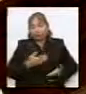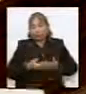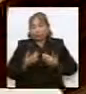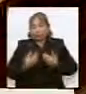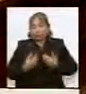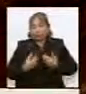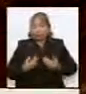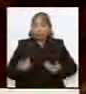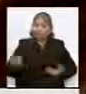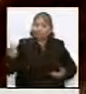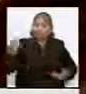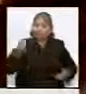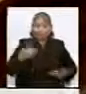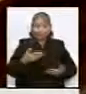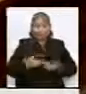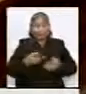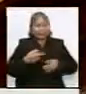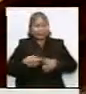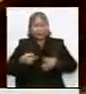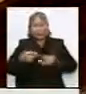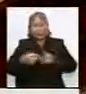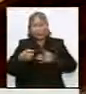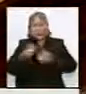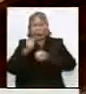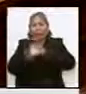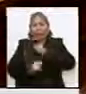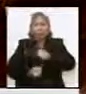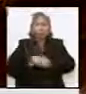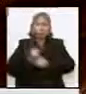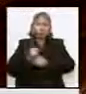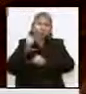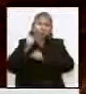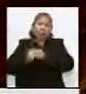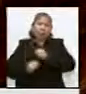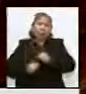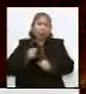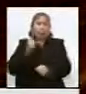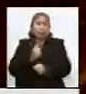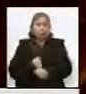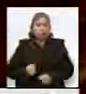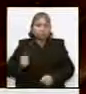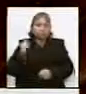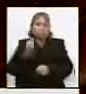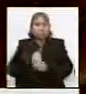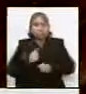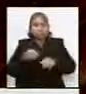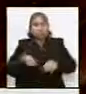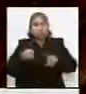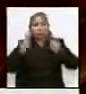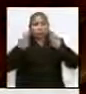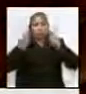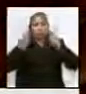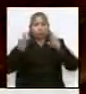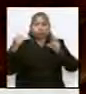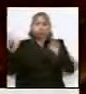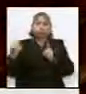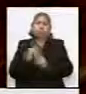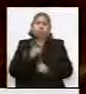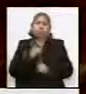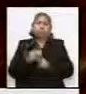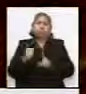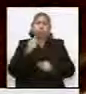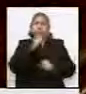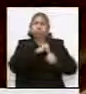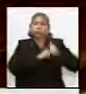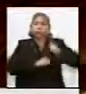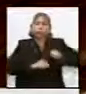ya varios años trabajando en hacer que el tema de la violencia que sufrimos todas